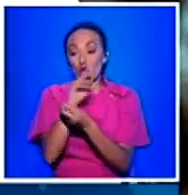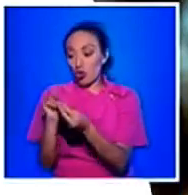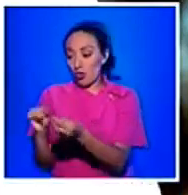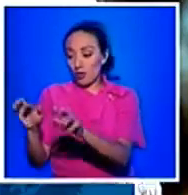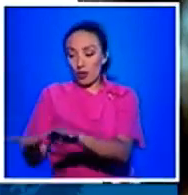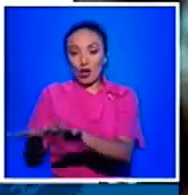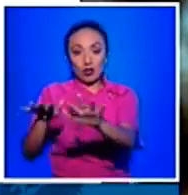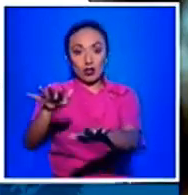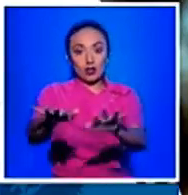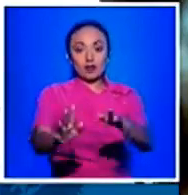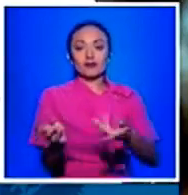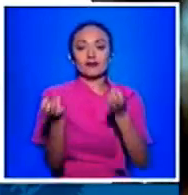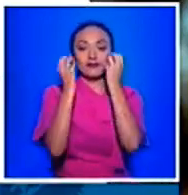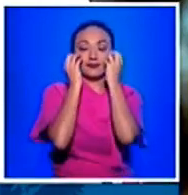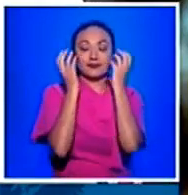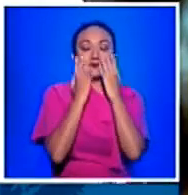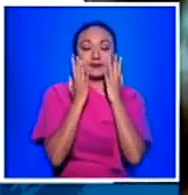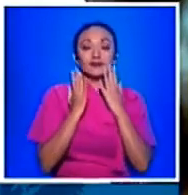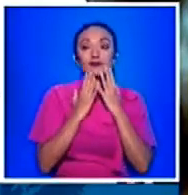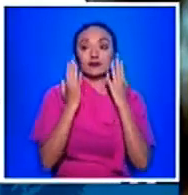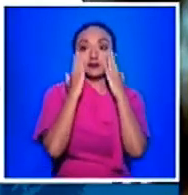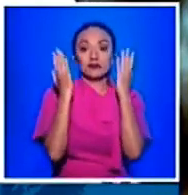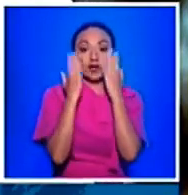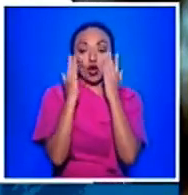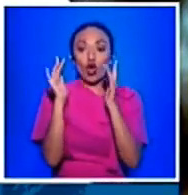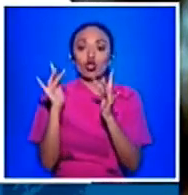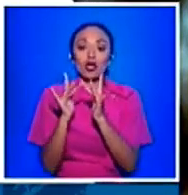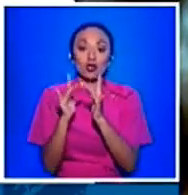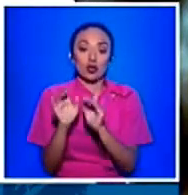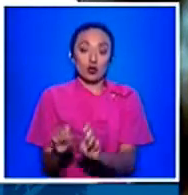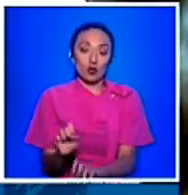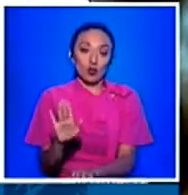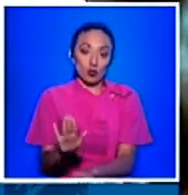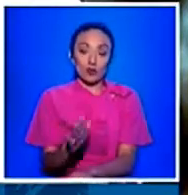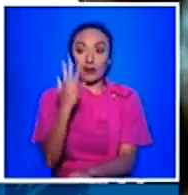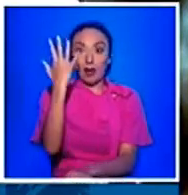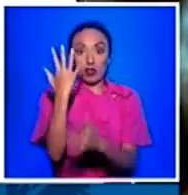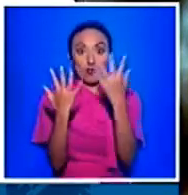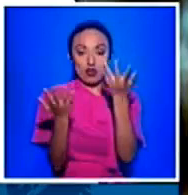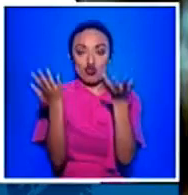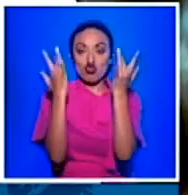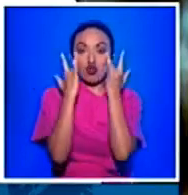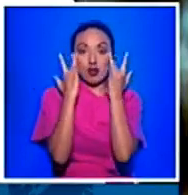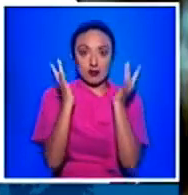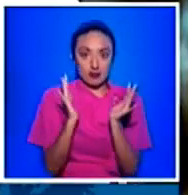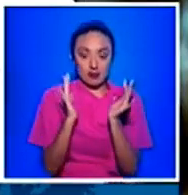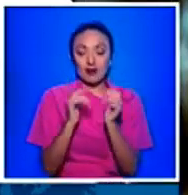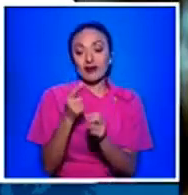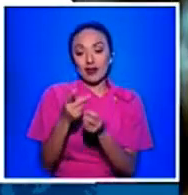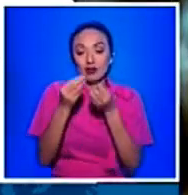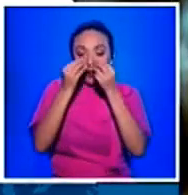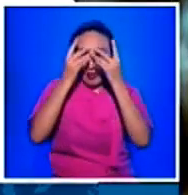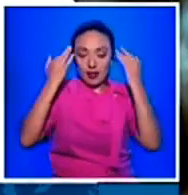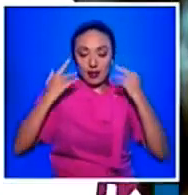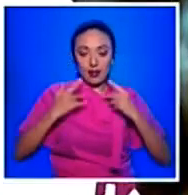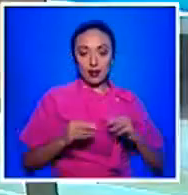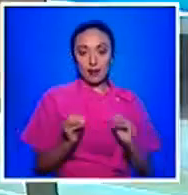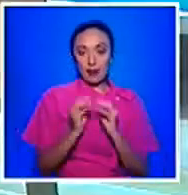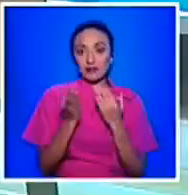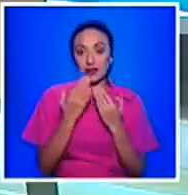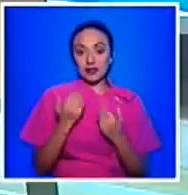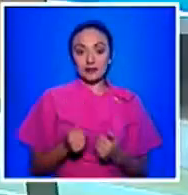ser foco de contacto para otras personas que las topen y después se lleven las manos a la cara y de esta forma se disemina más fácilmente la